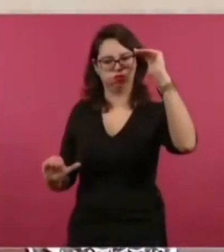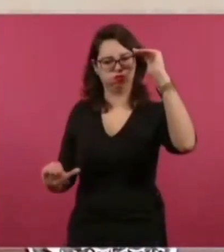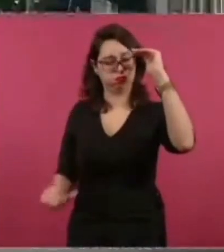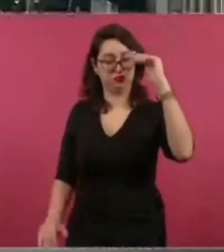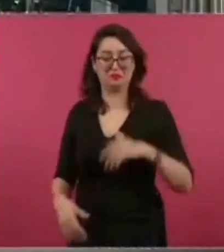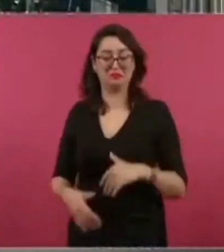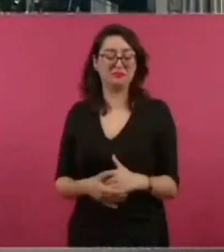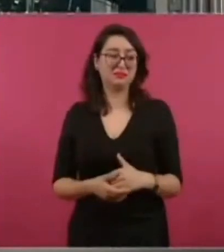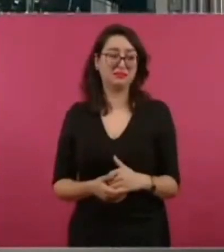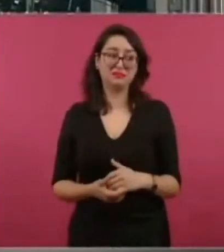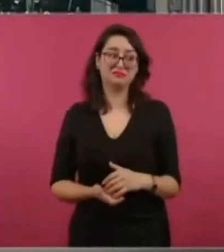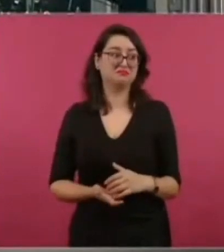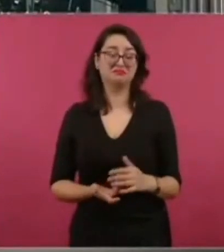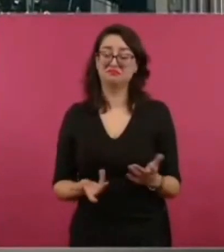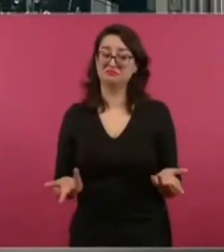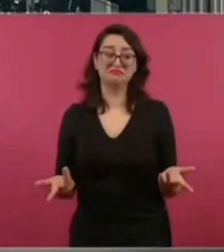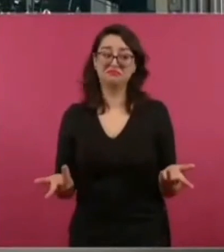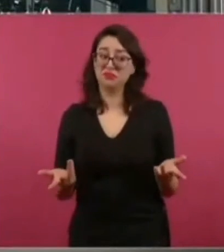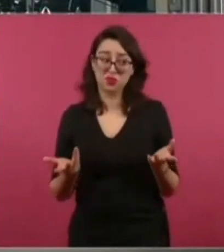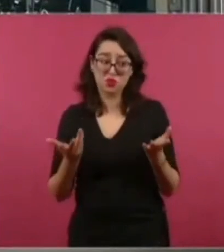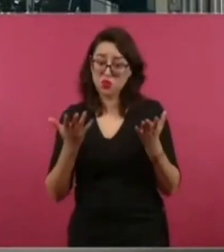tener más de dos hijos.